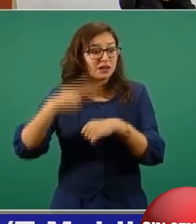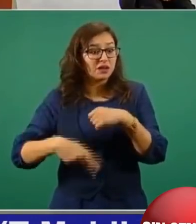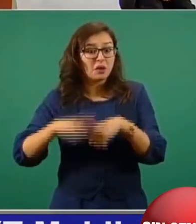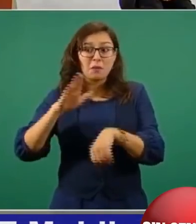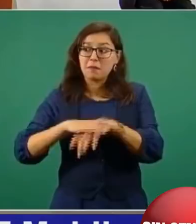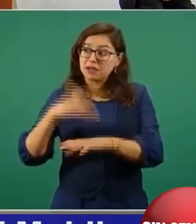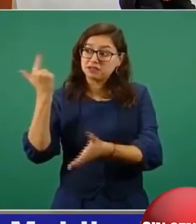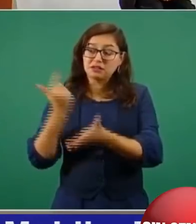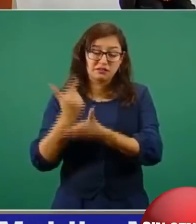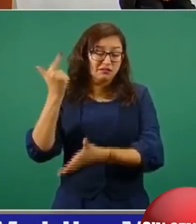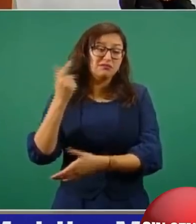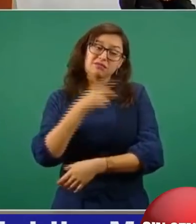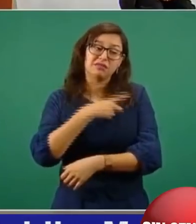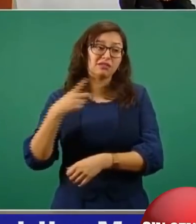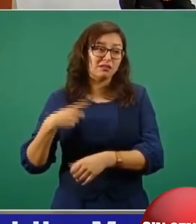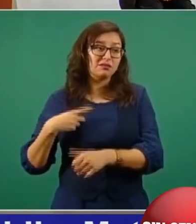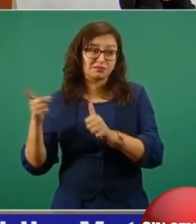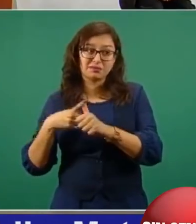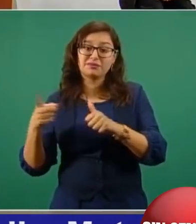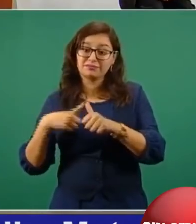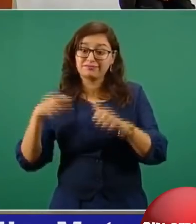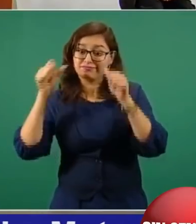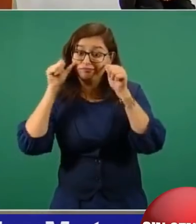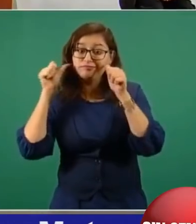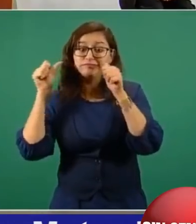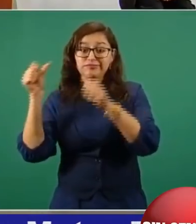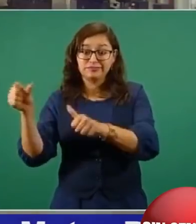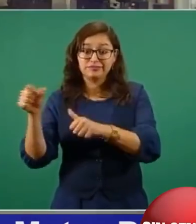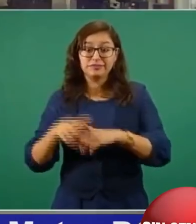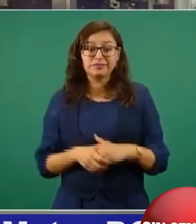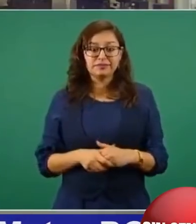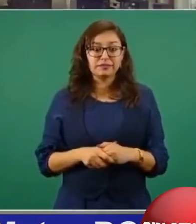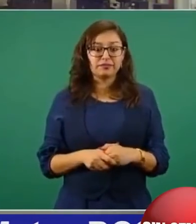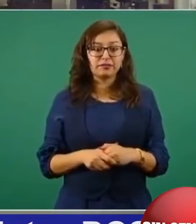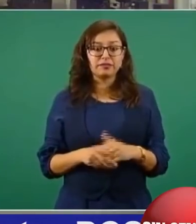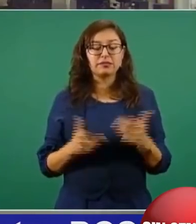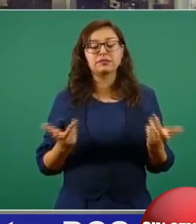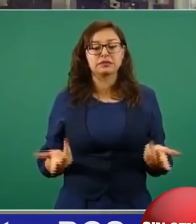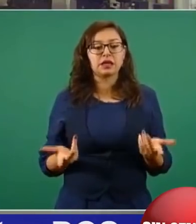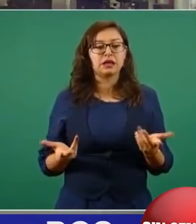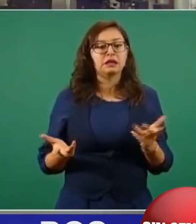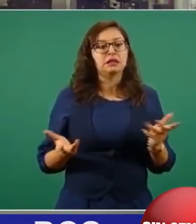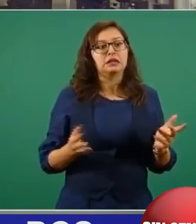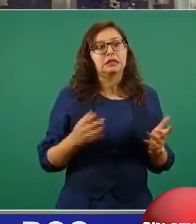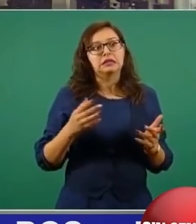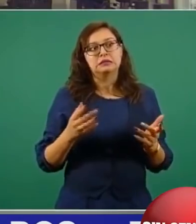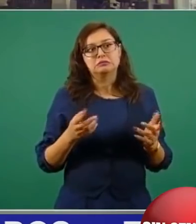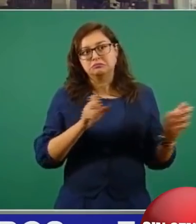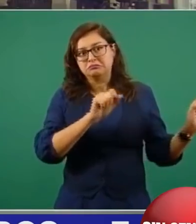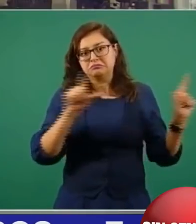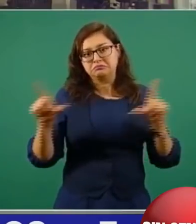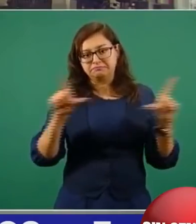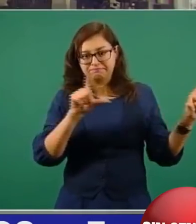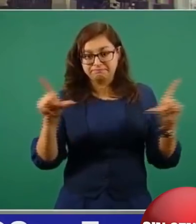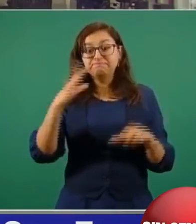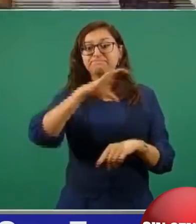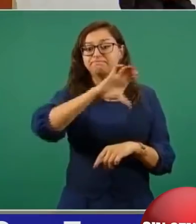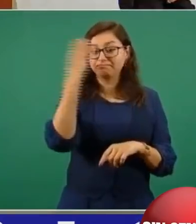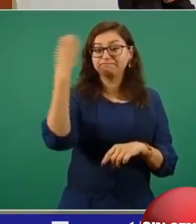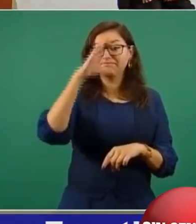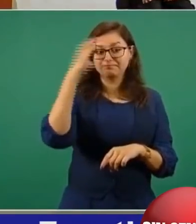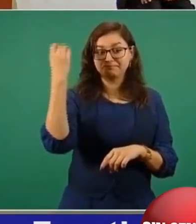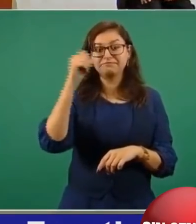Me parece que es la última, aquí explicamos. Lo otro, quizá mientras me retiro, podemos ver algunas imágenes ilustrativas